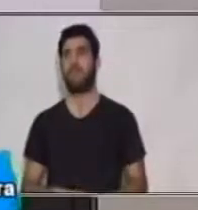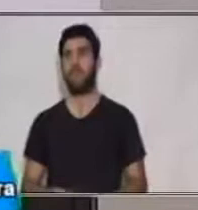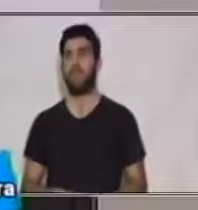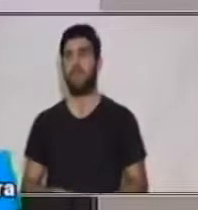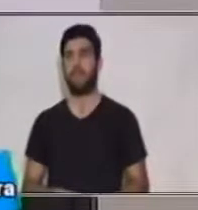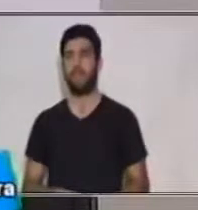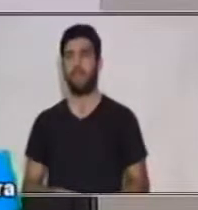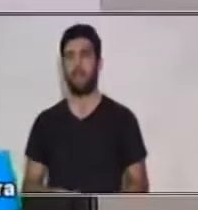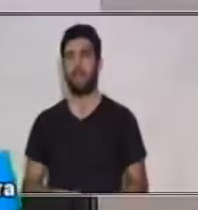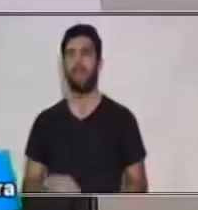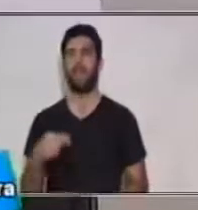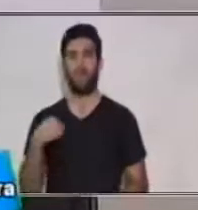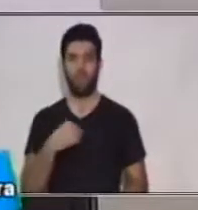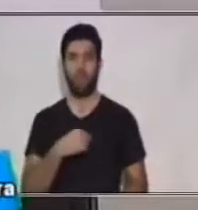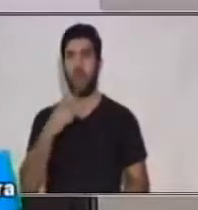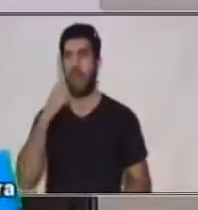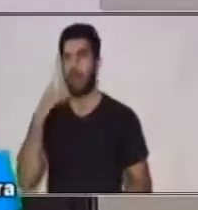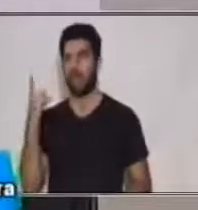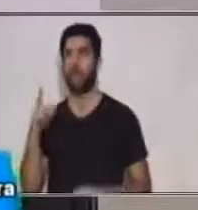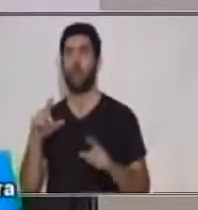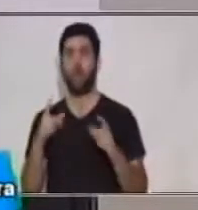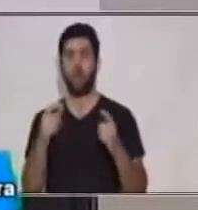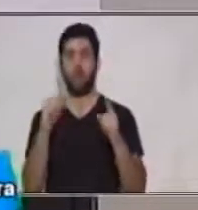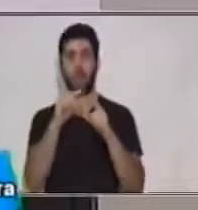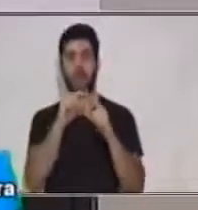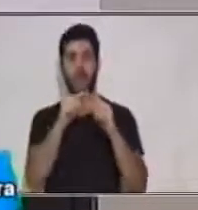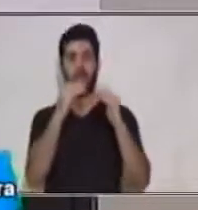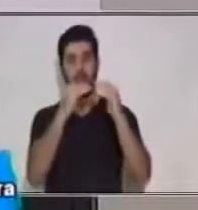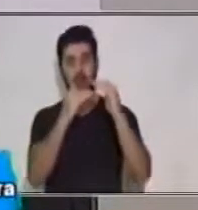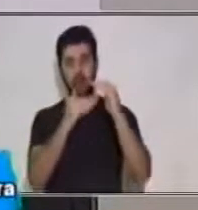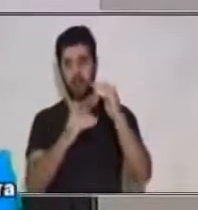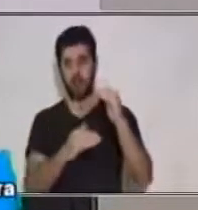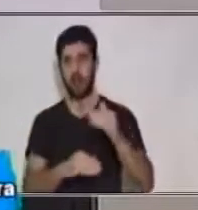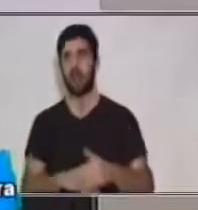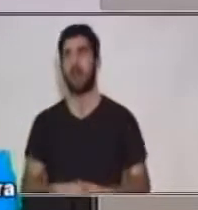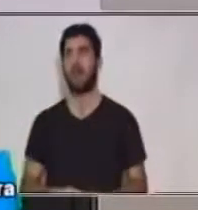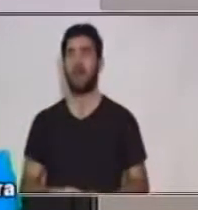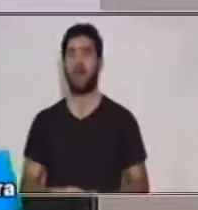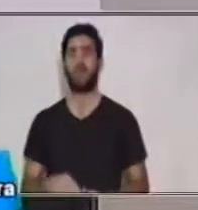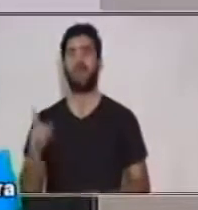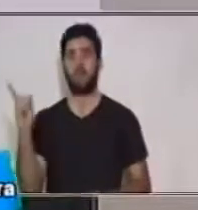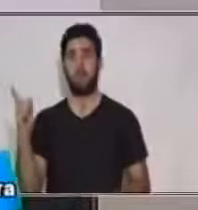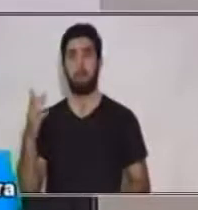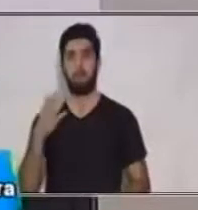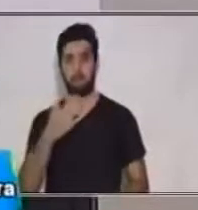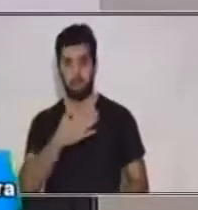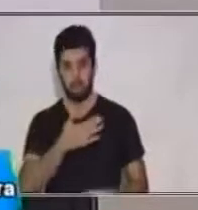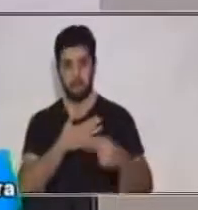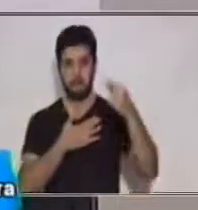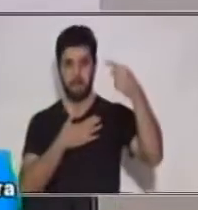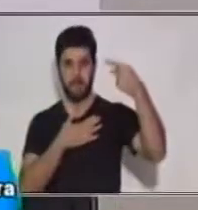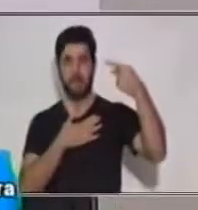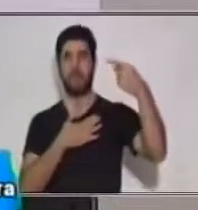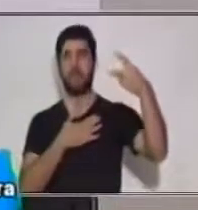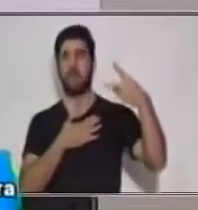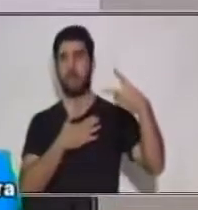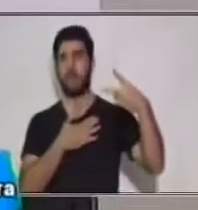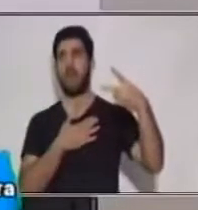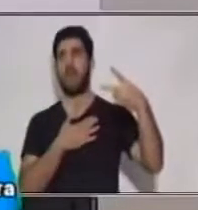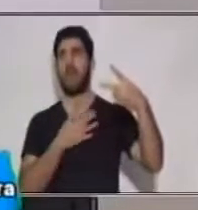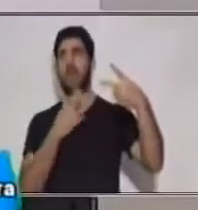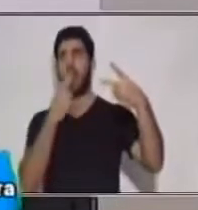estructura de la palabra. Vamos a ver, luego porque vamos a buscar la raíz de la